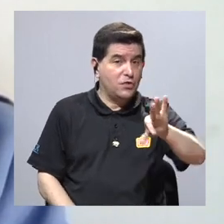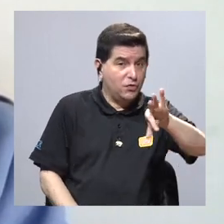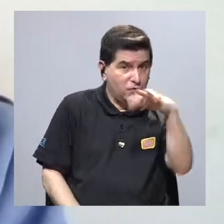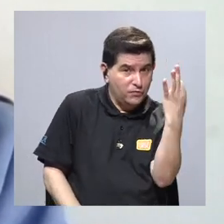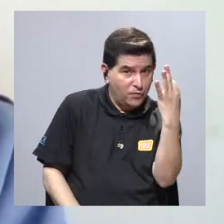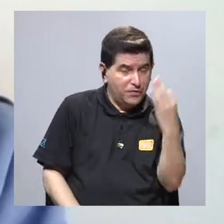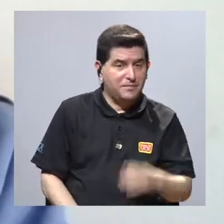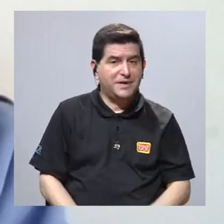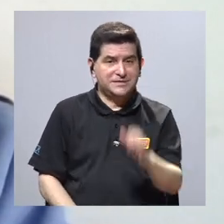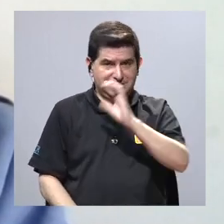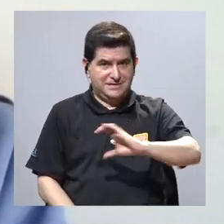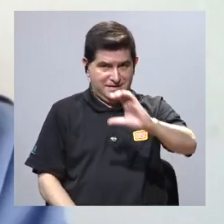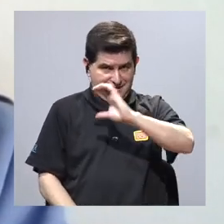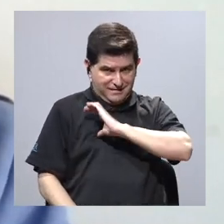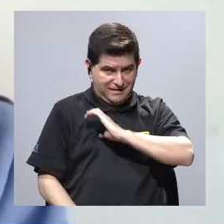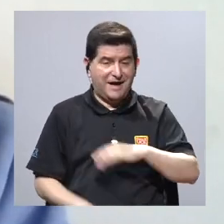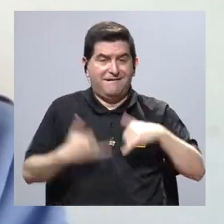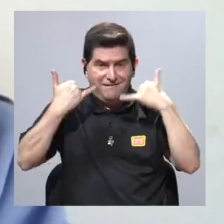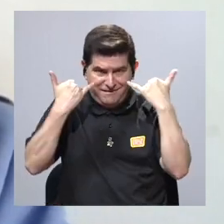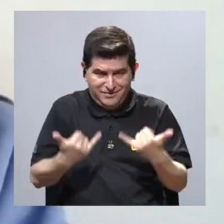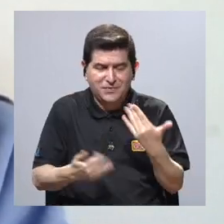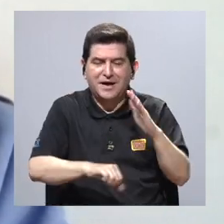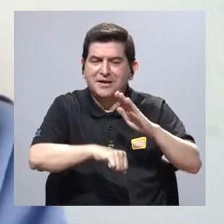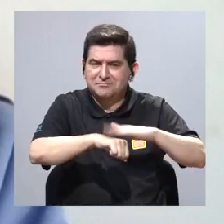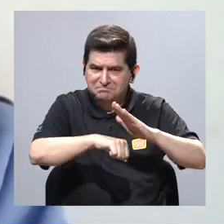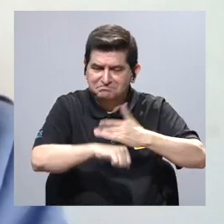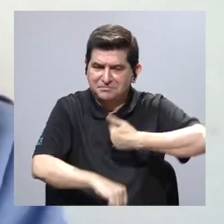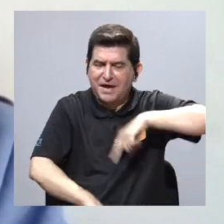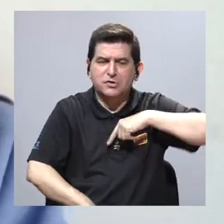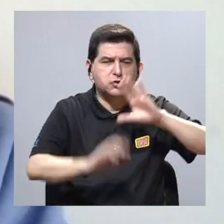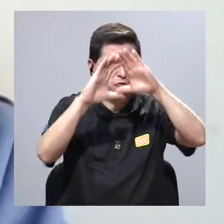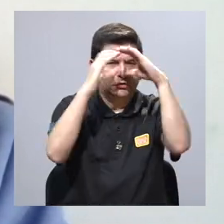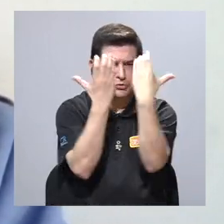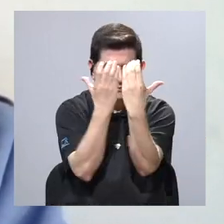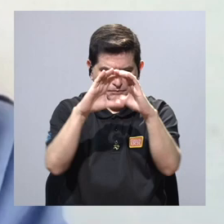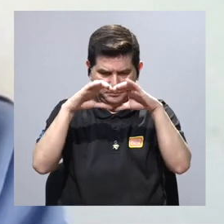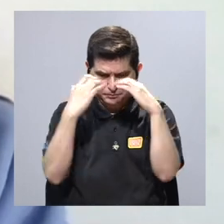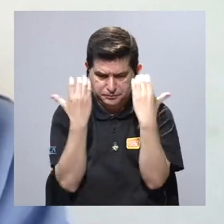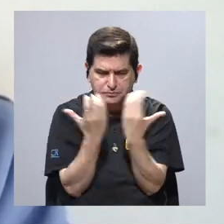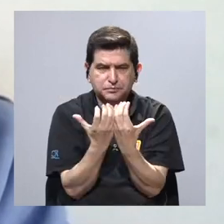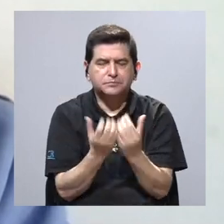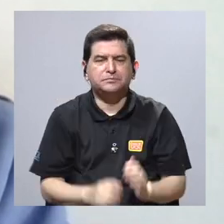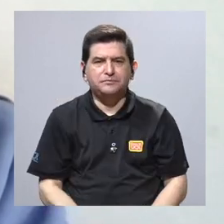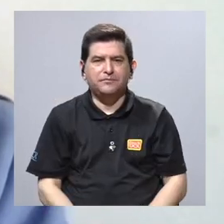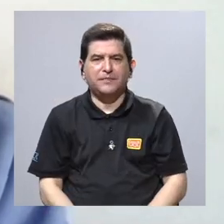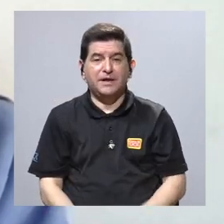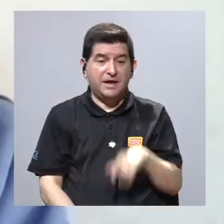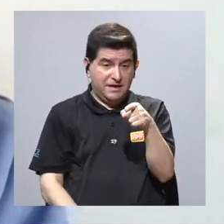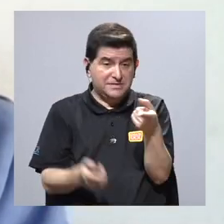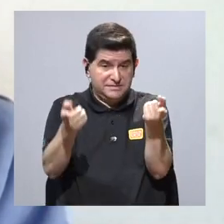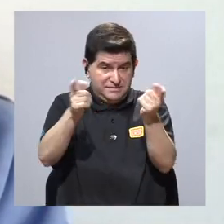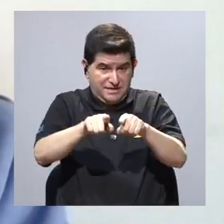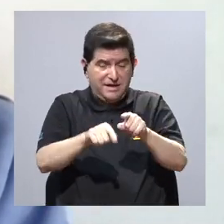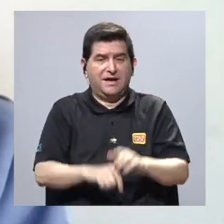esos son los dos elementos distintivos que en la actualidad nos permiten clasificar a